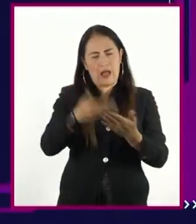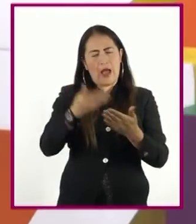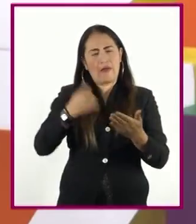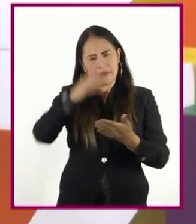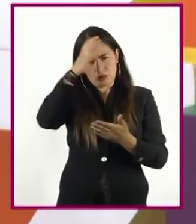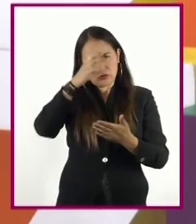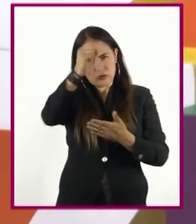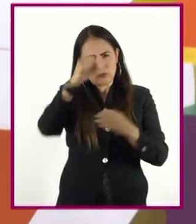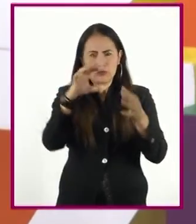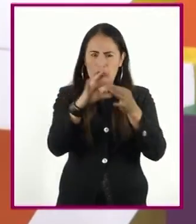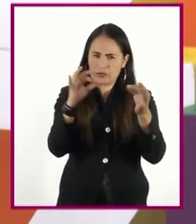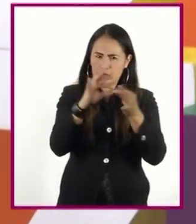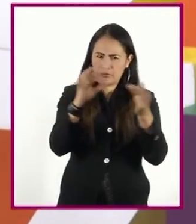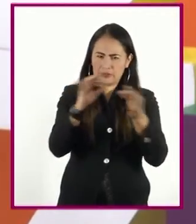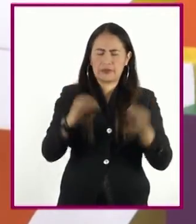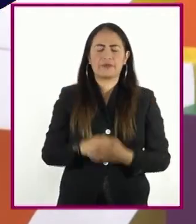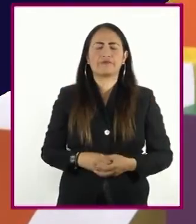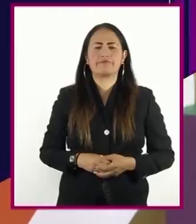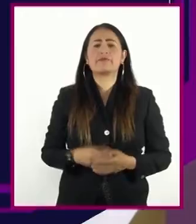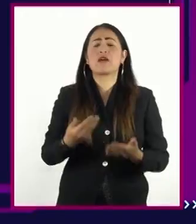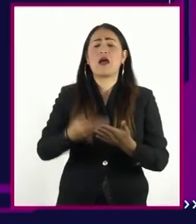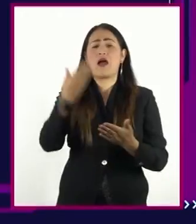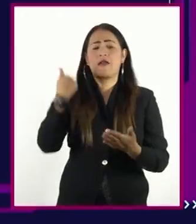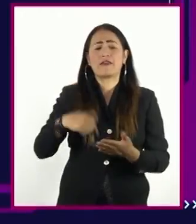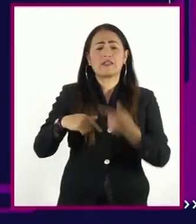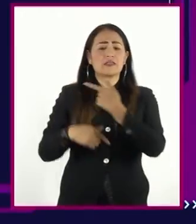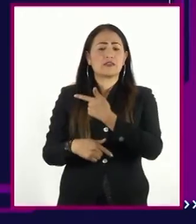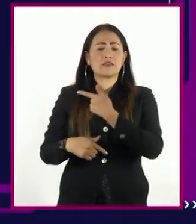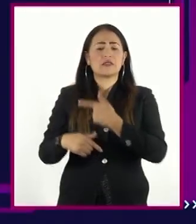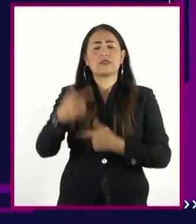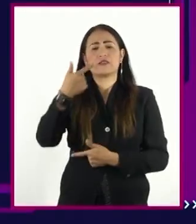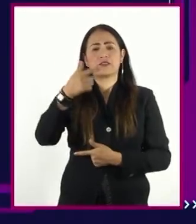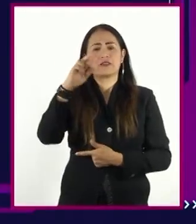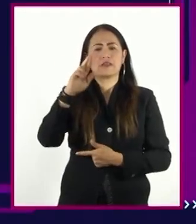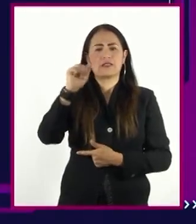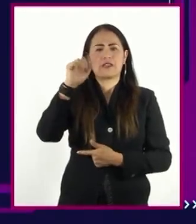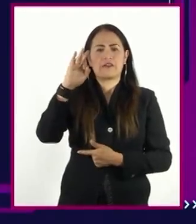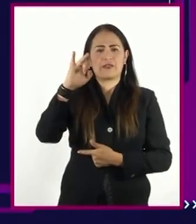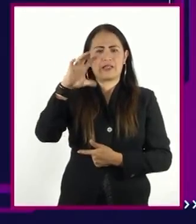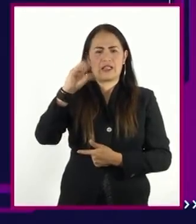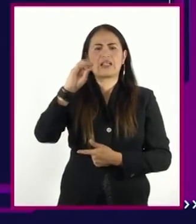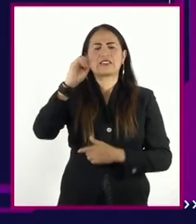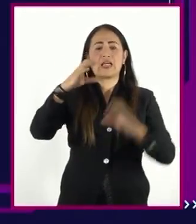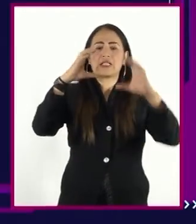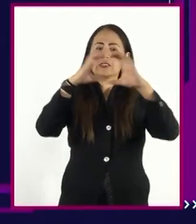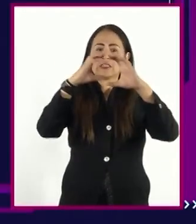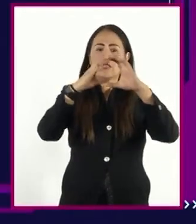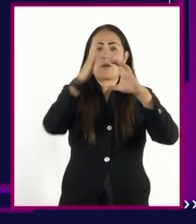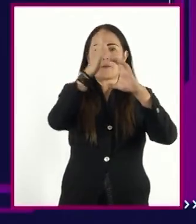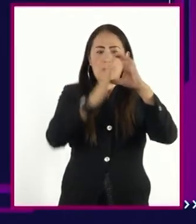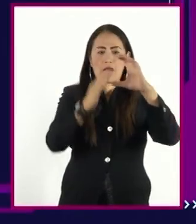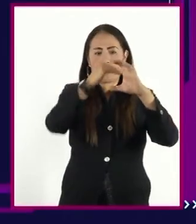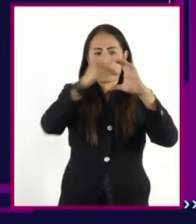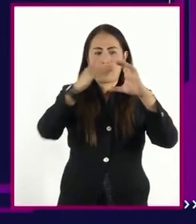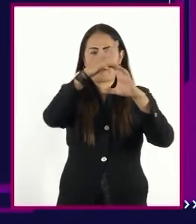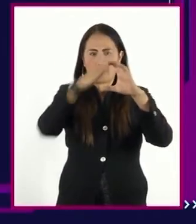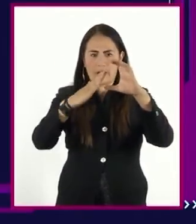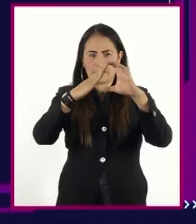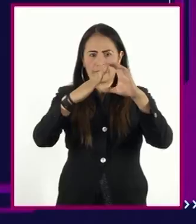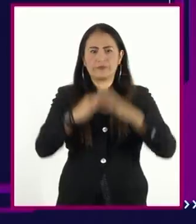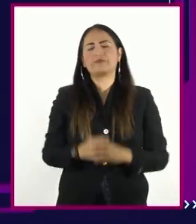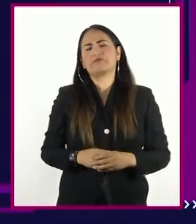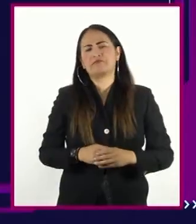importantes. Como hemos visto antes, una gráfica circular consta de un círculo dividido en sectores que corresponden